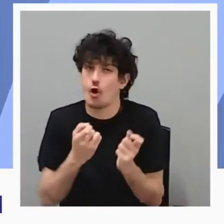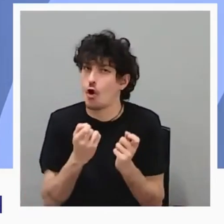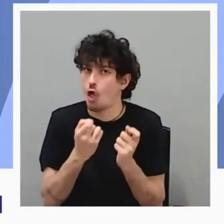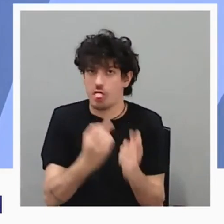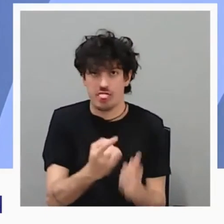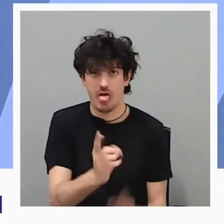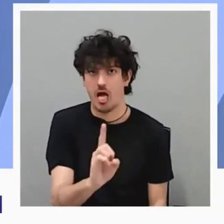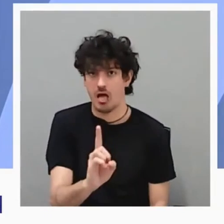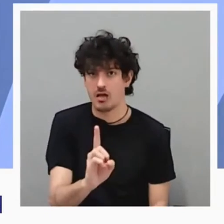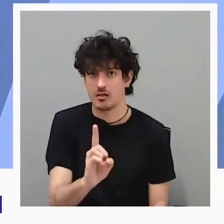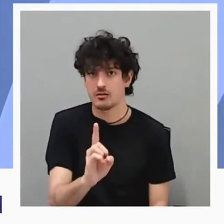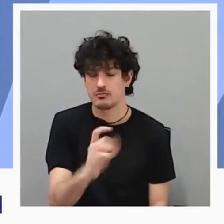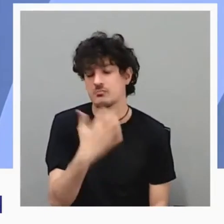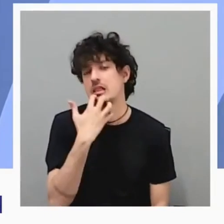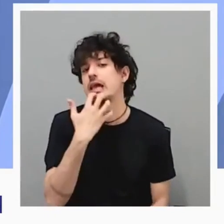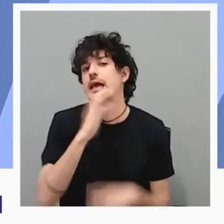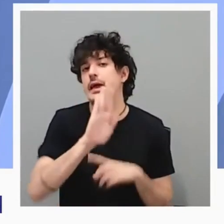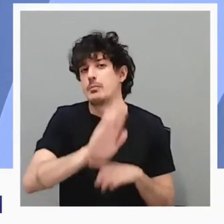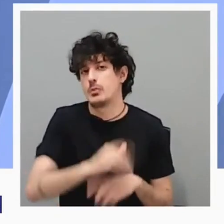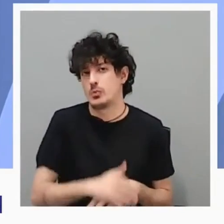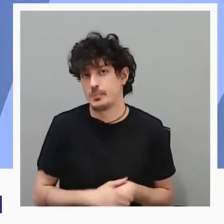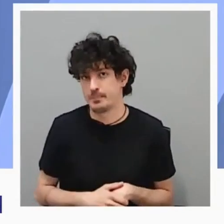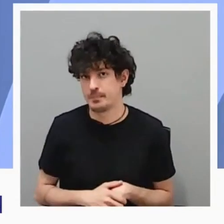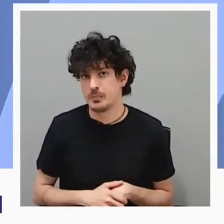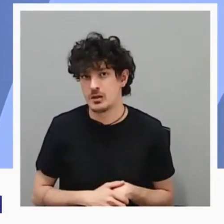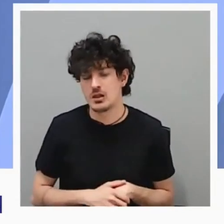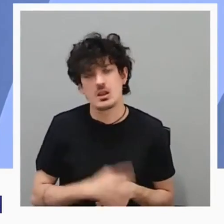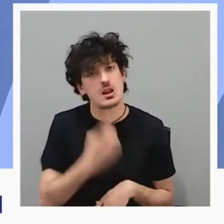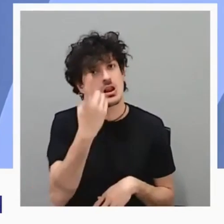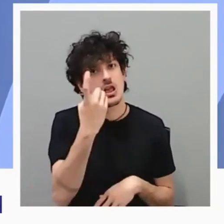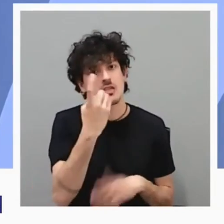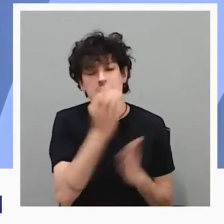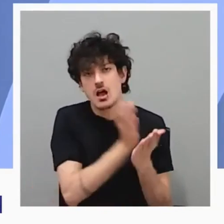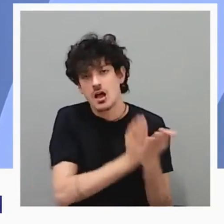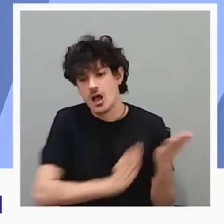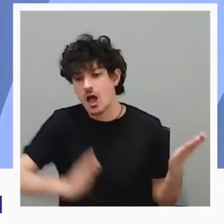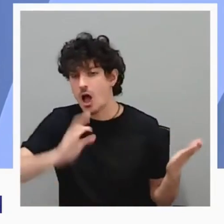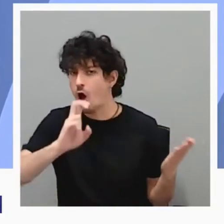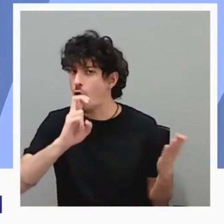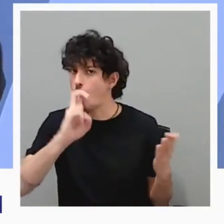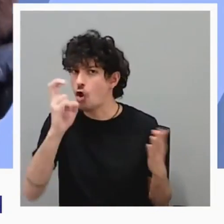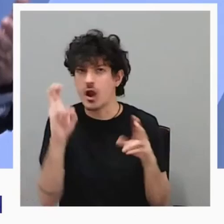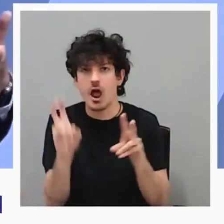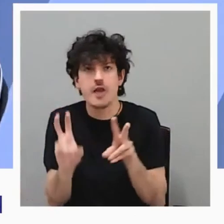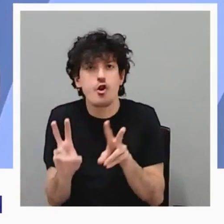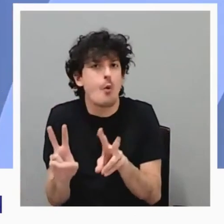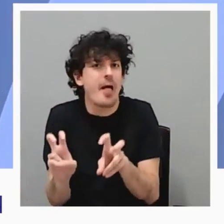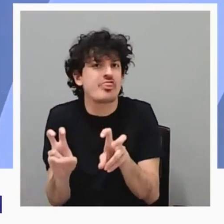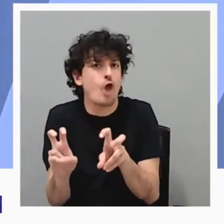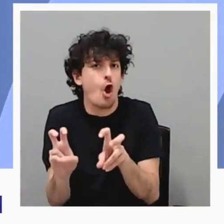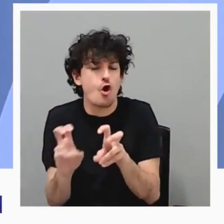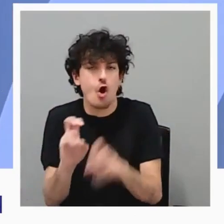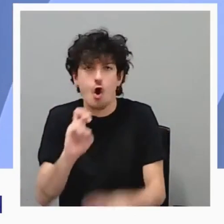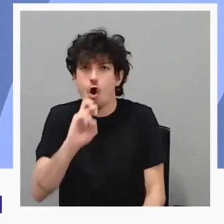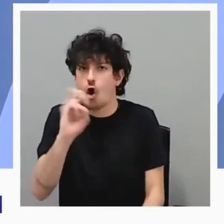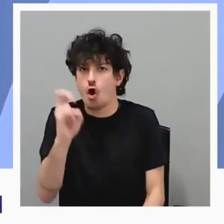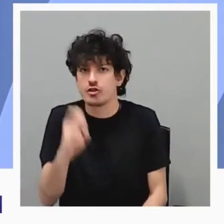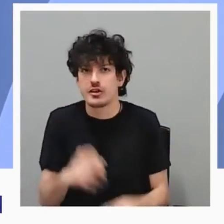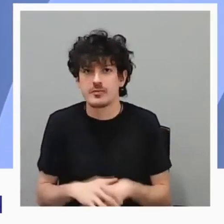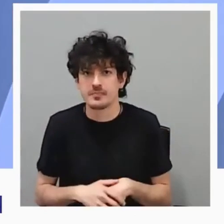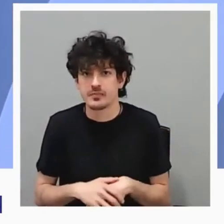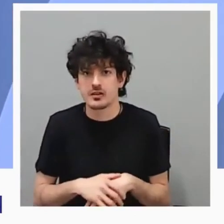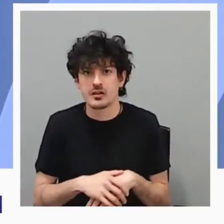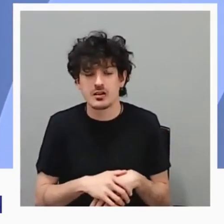de relieve. Es necesario otro tipo de innovación en ese sentido. Hay que socializar los resultados de la